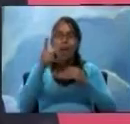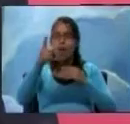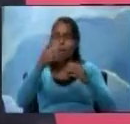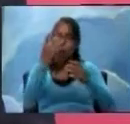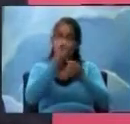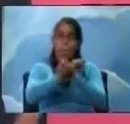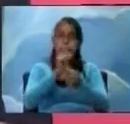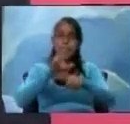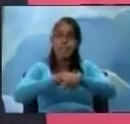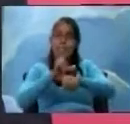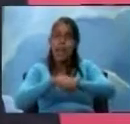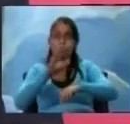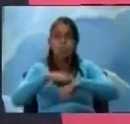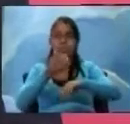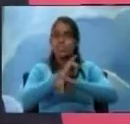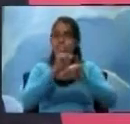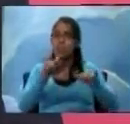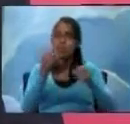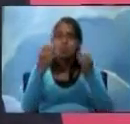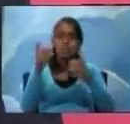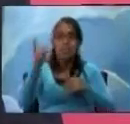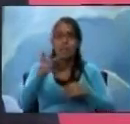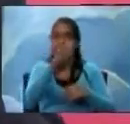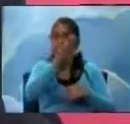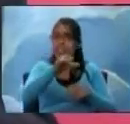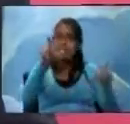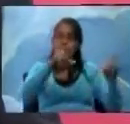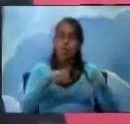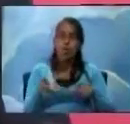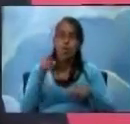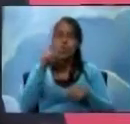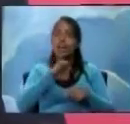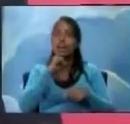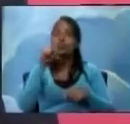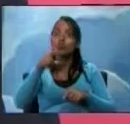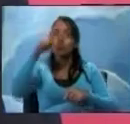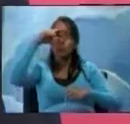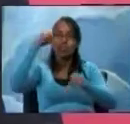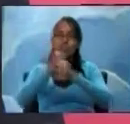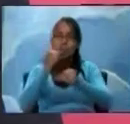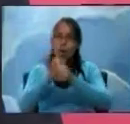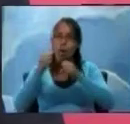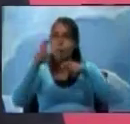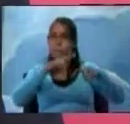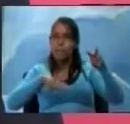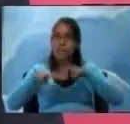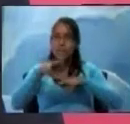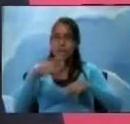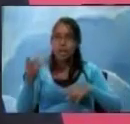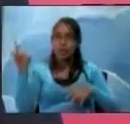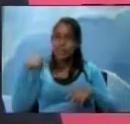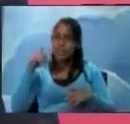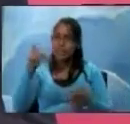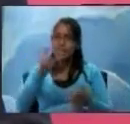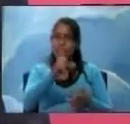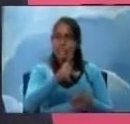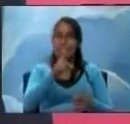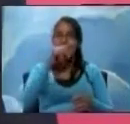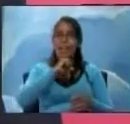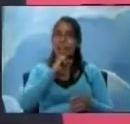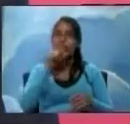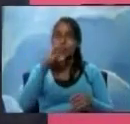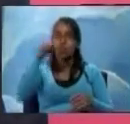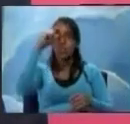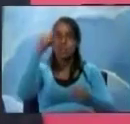ir a un hospital porque ya mucha gente han pasado allí. No, es tu trabajo visitar a los que tienen necesidad. Es